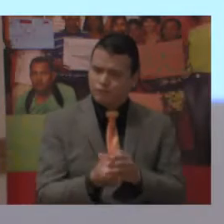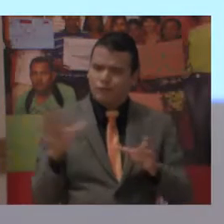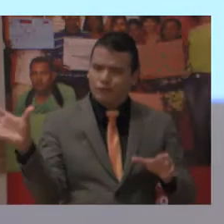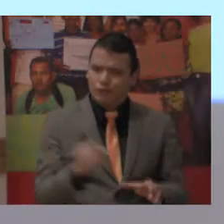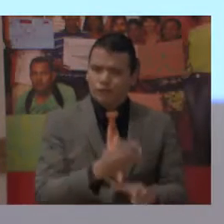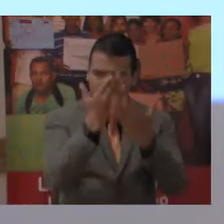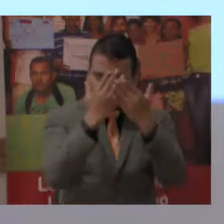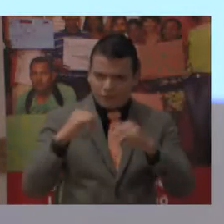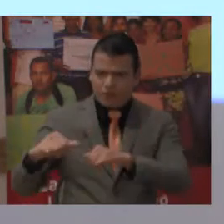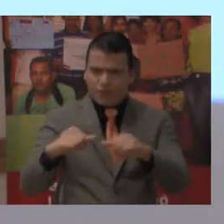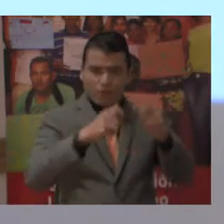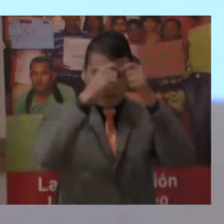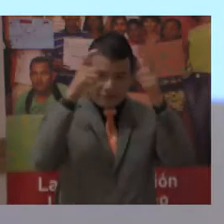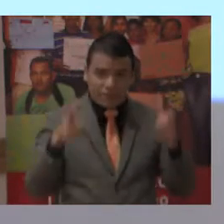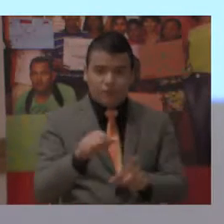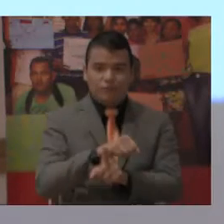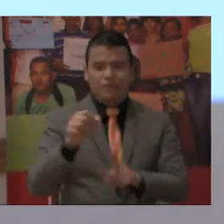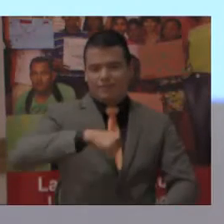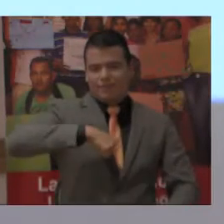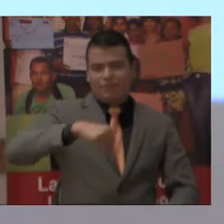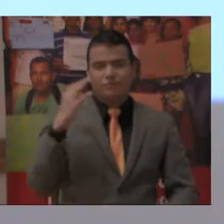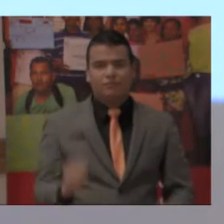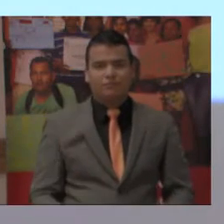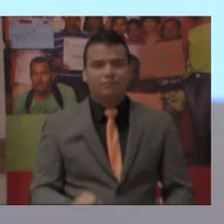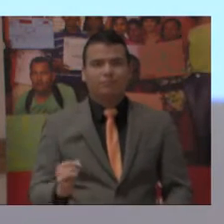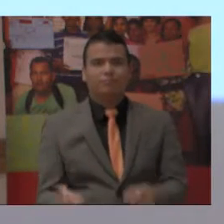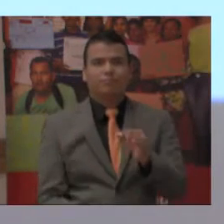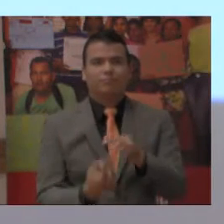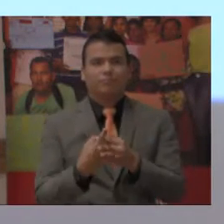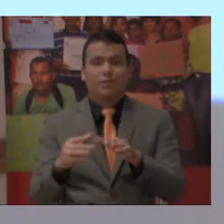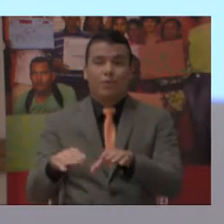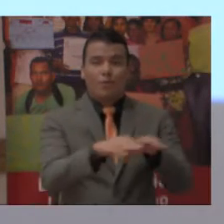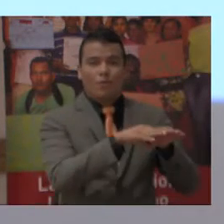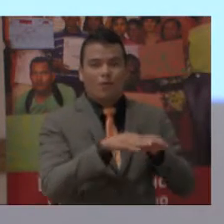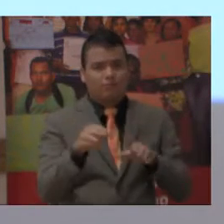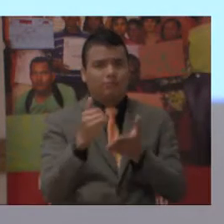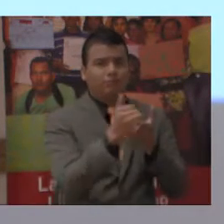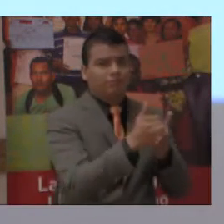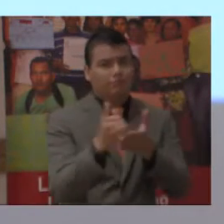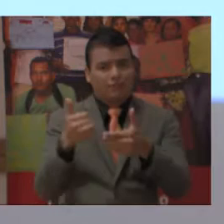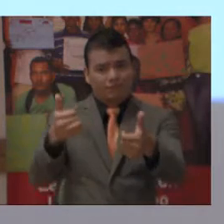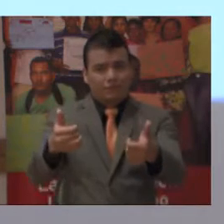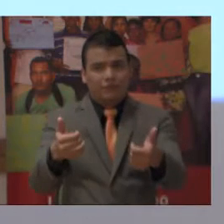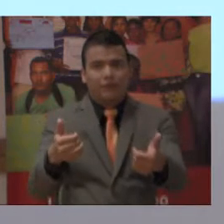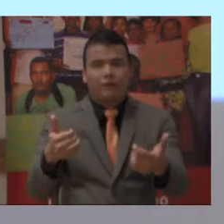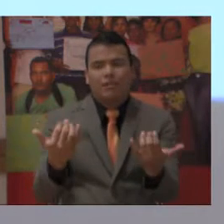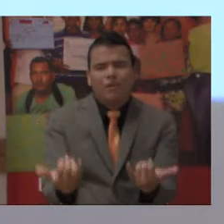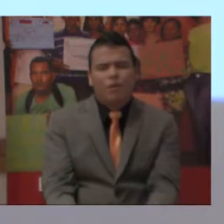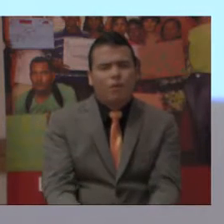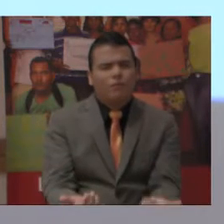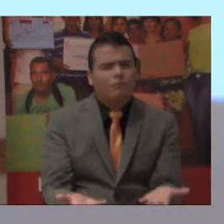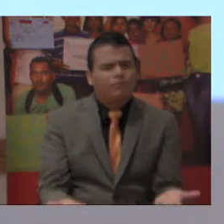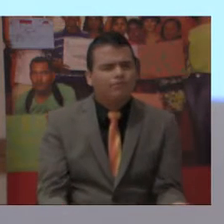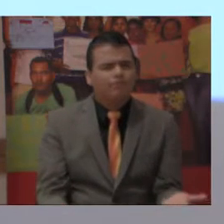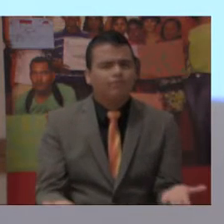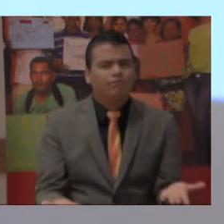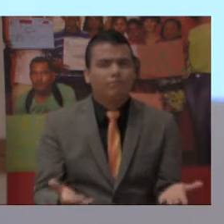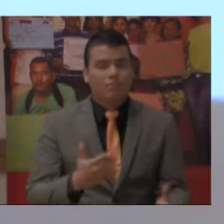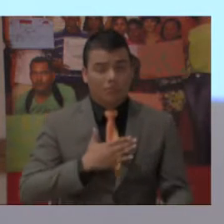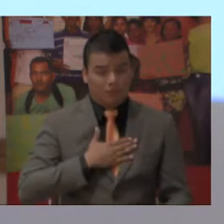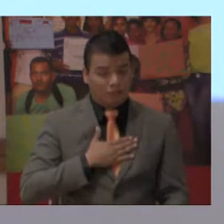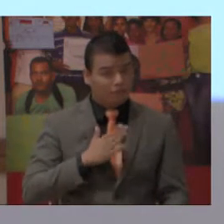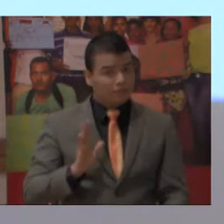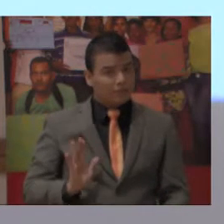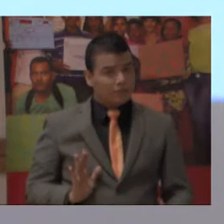que sin duda alguna ha traído unos beneficios enormes. Ahora, yo me atrevo a